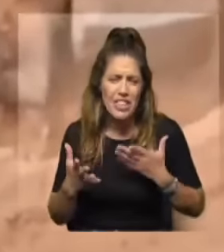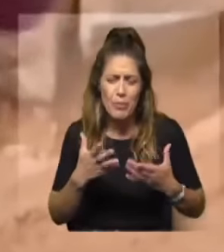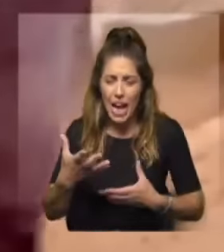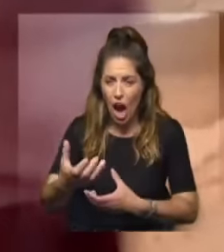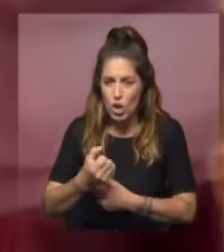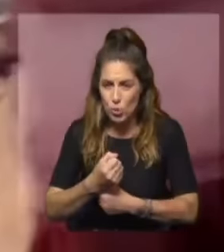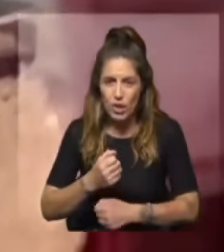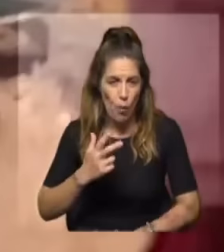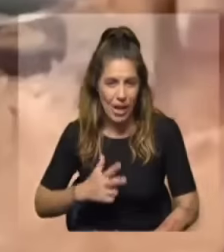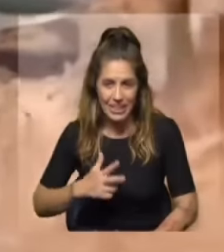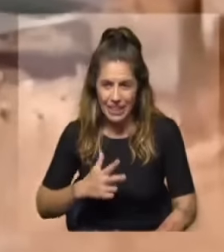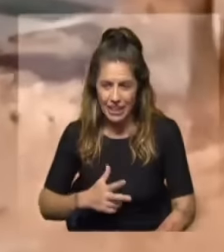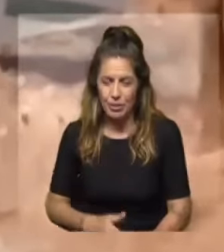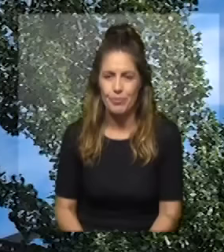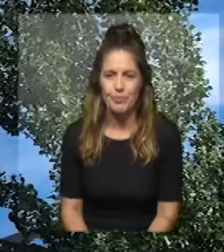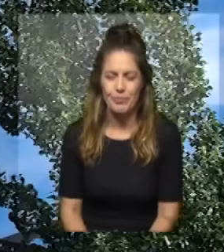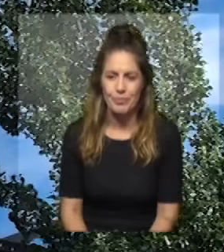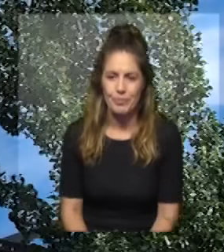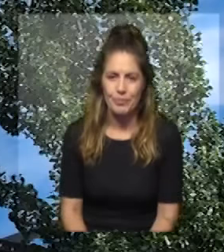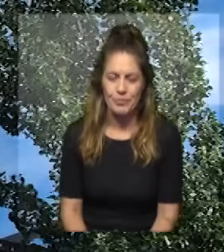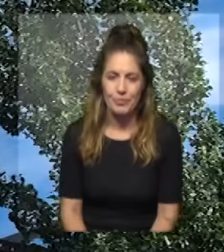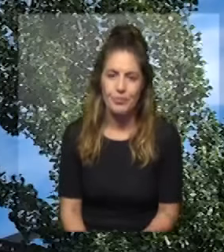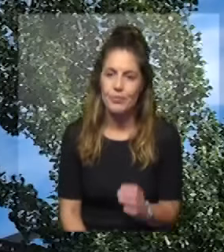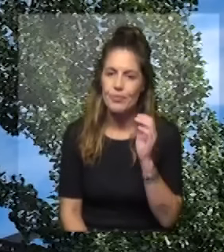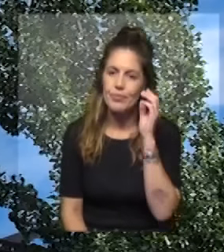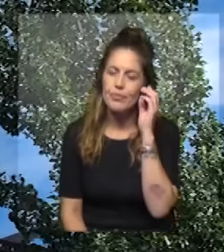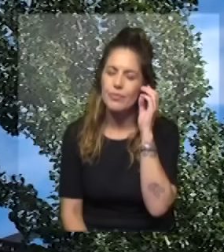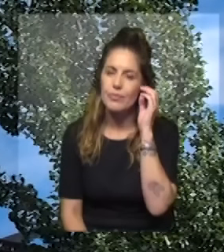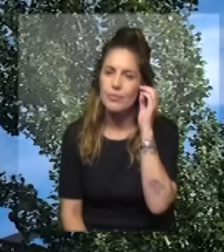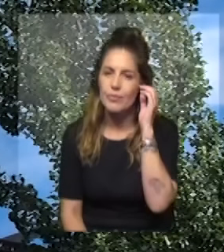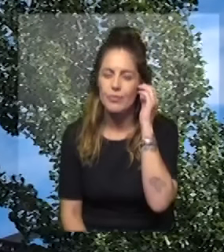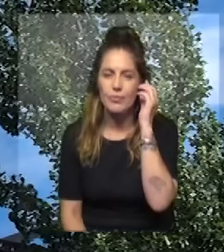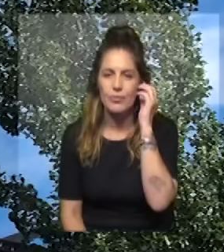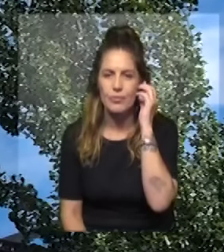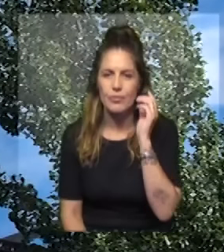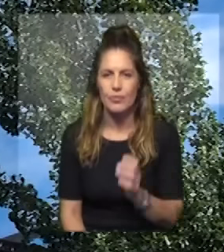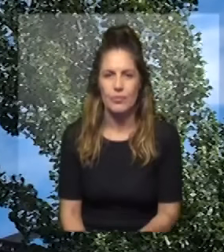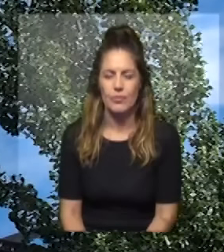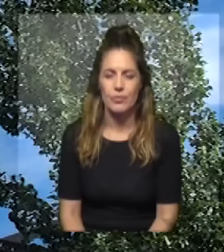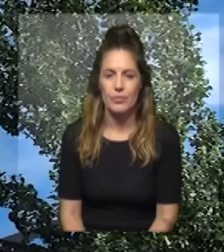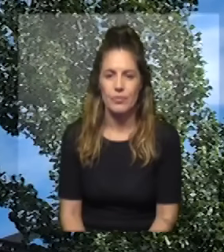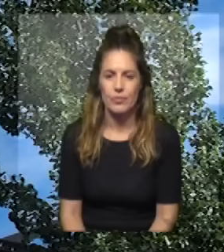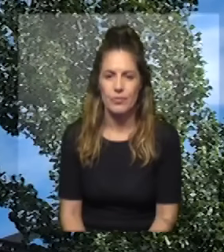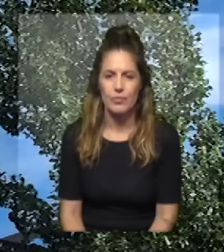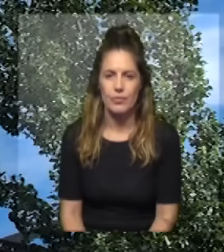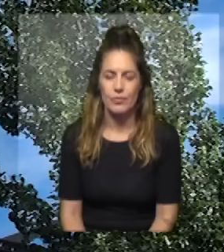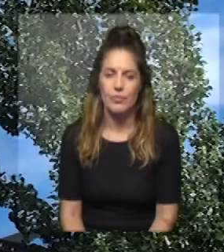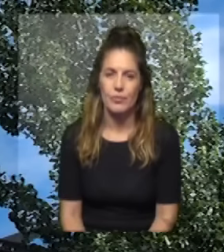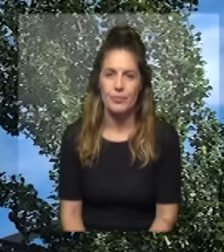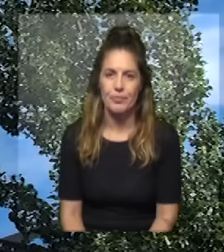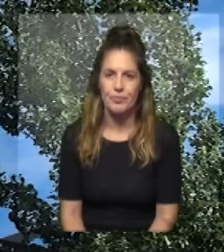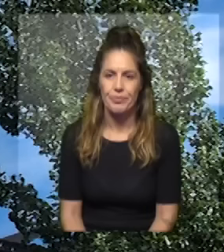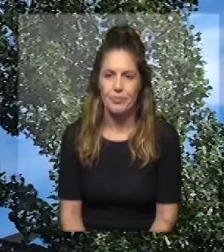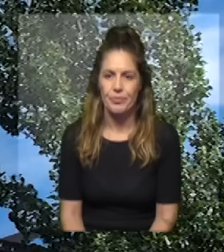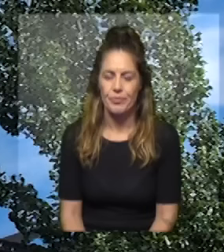ayuda humanitaria presentó mercado agrícola de Montevideo en el corazón de un barrio donde